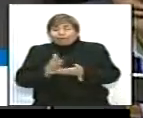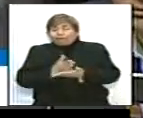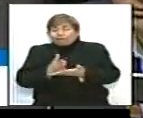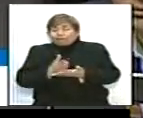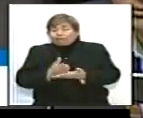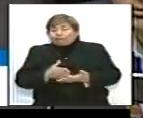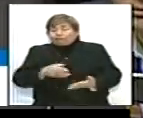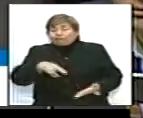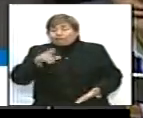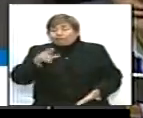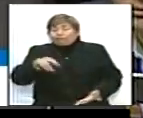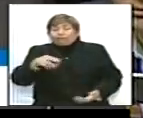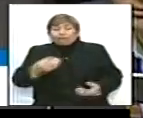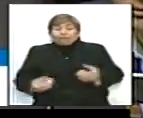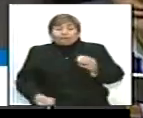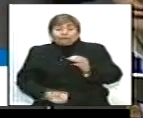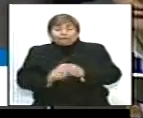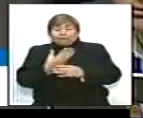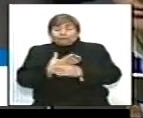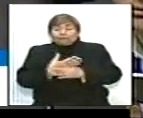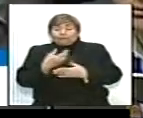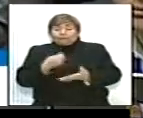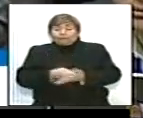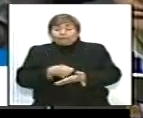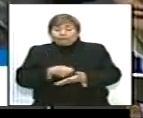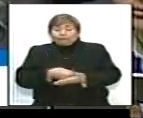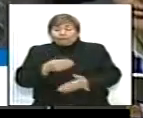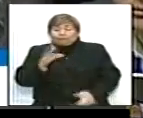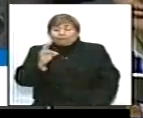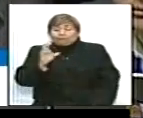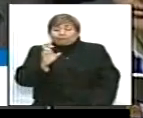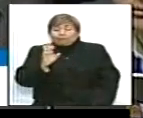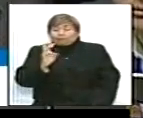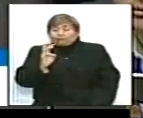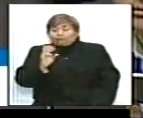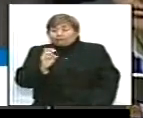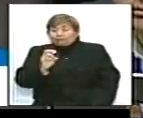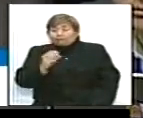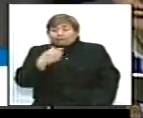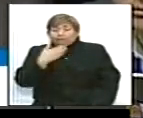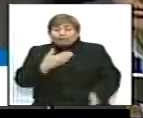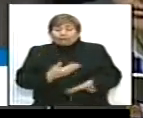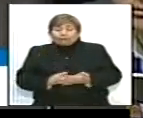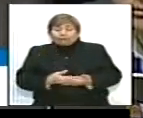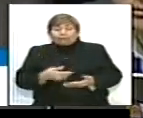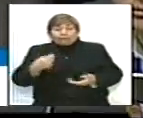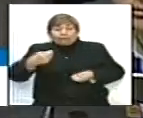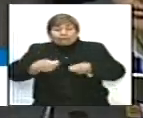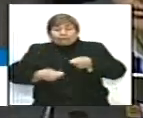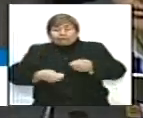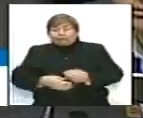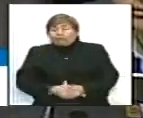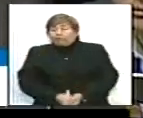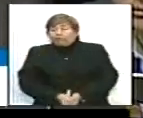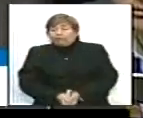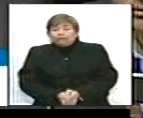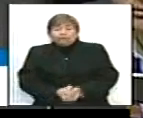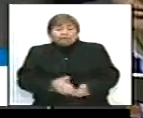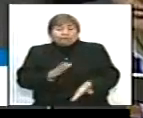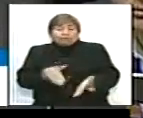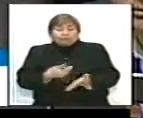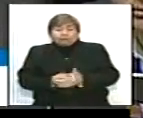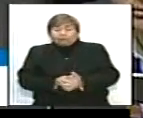al gobierno regional de Arequipa. Ya se le depositaron 760 millones de soles gracias a estas inversiones. Y todas